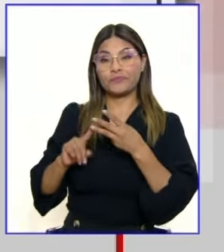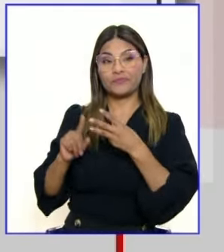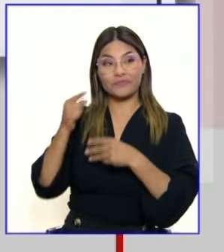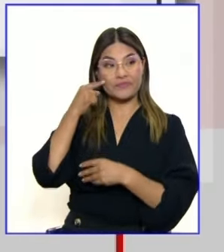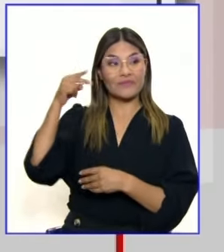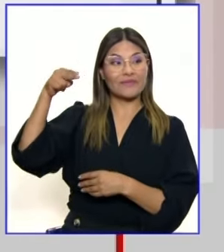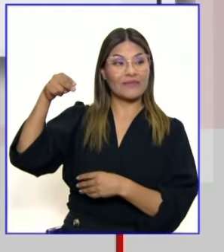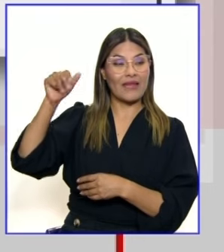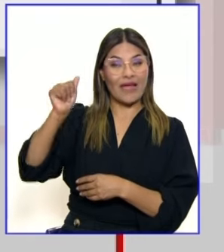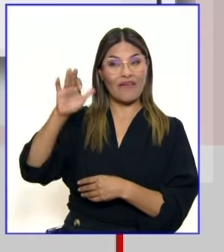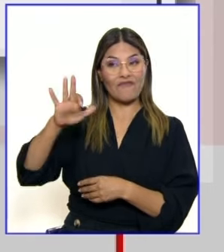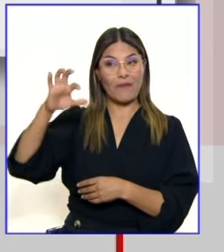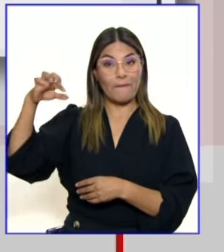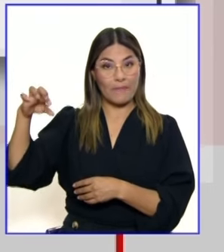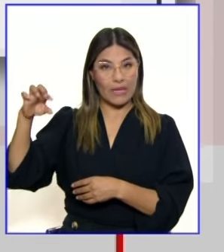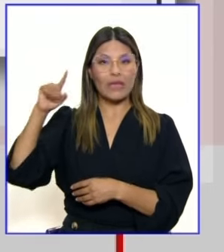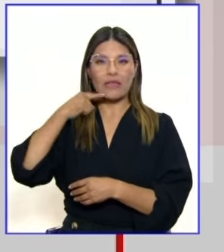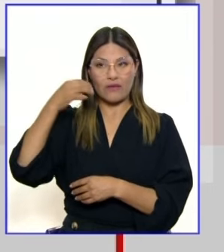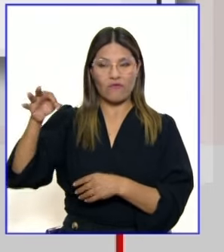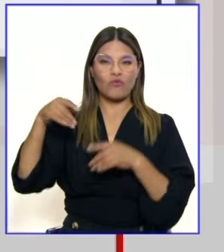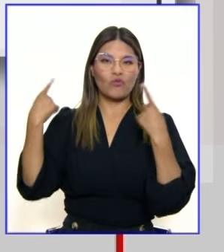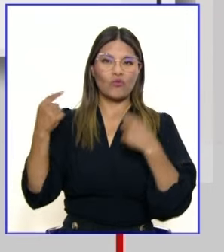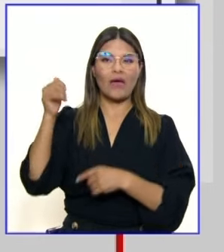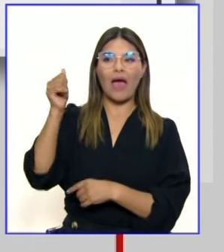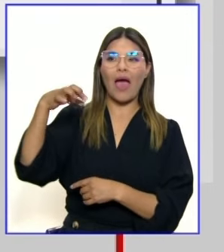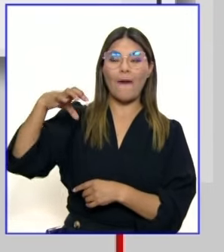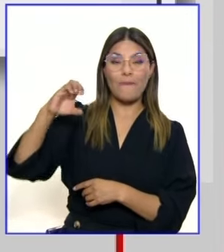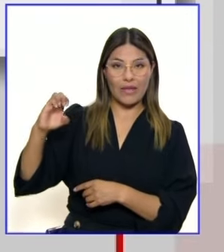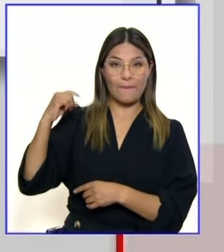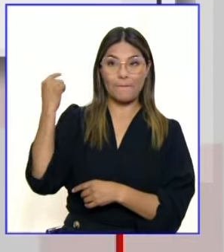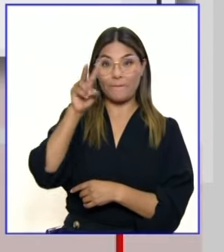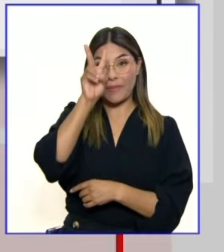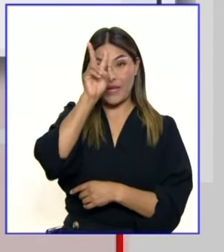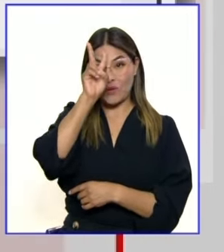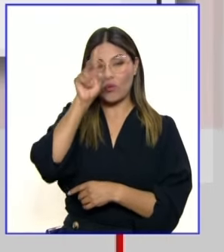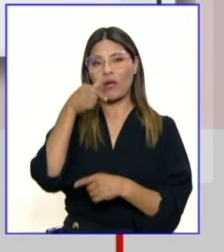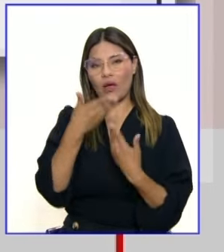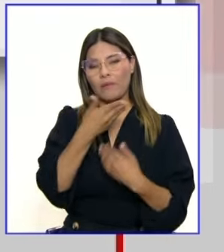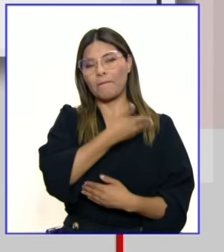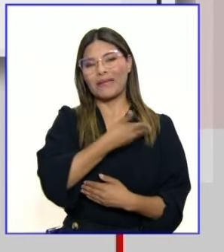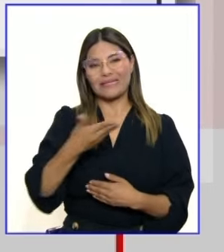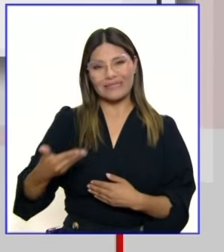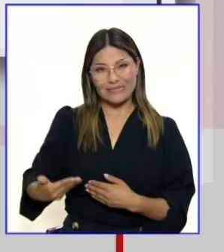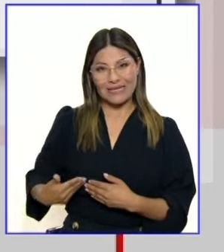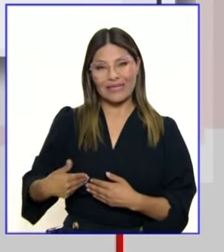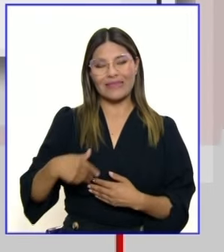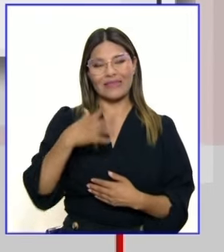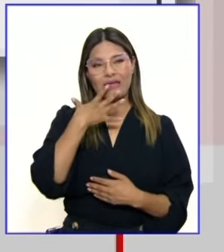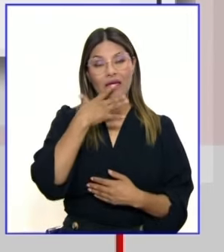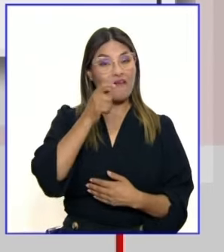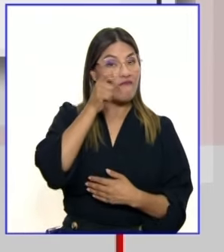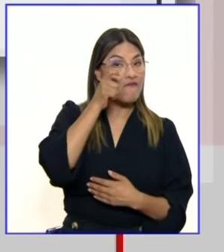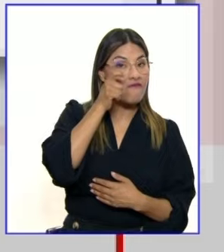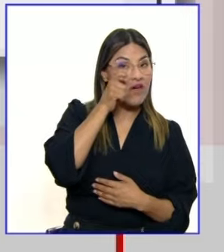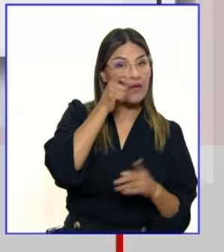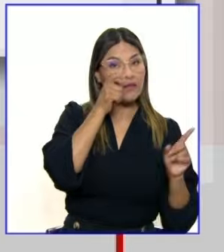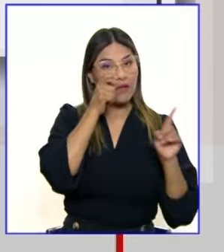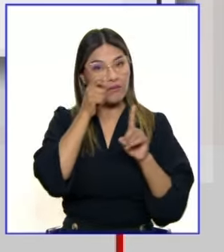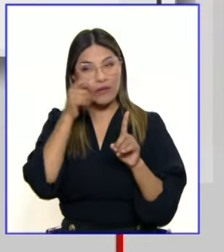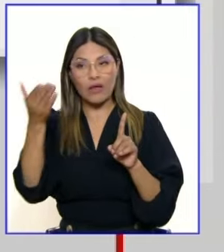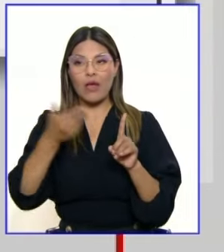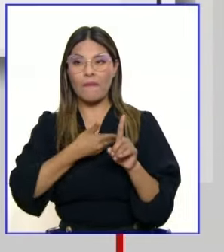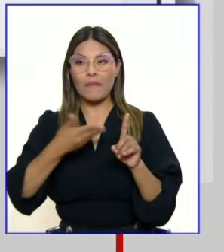su parte, informa que en APEC Perú, los presidentes Joe Biden y Xi Jinping tienen previsto